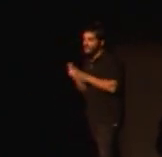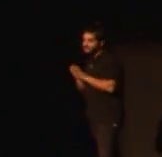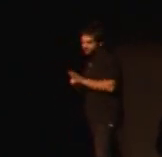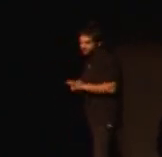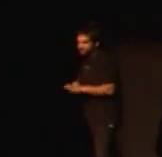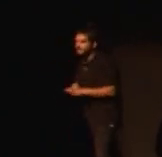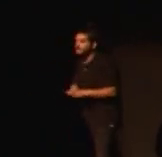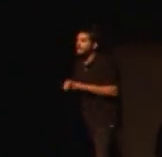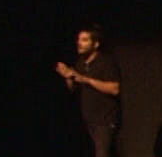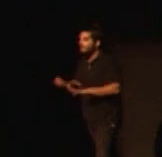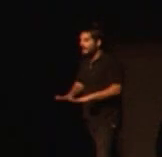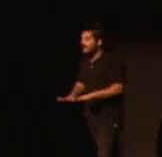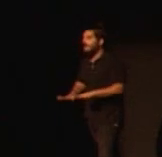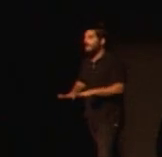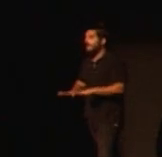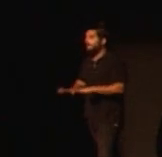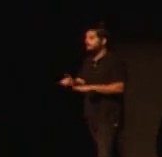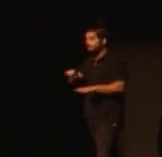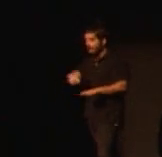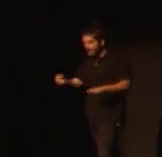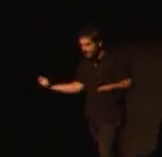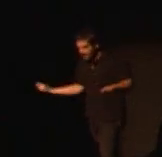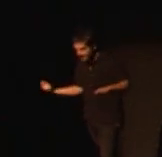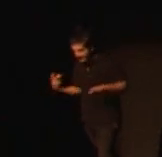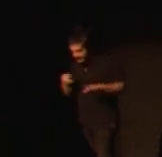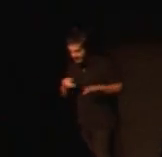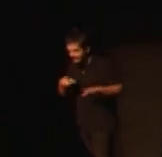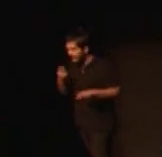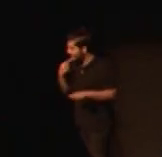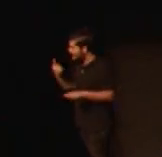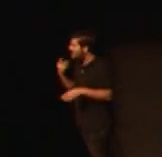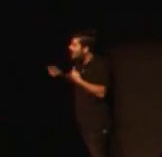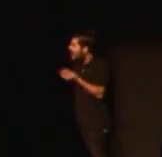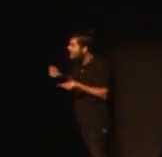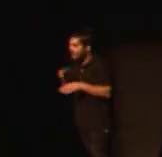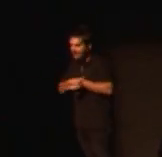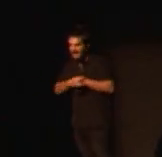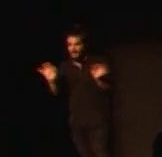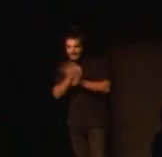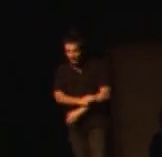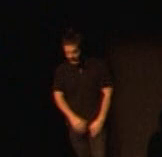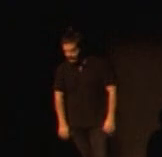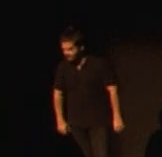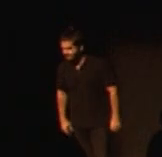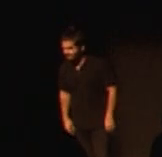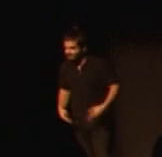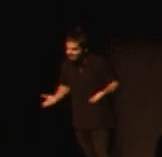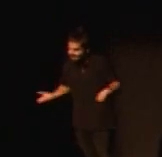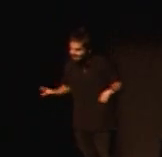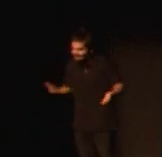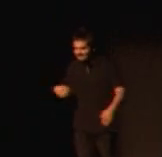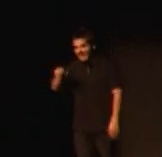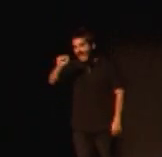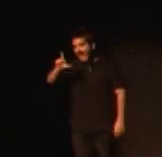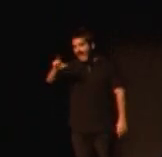coche, abro la puerta, me meto y me dice el conductor, perdona, ¿qué haces? Ay, es que me había confundido de coche. Es lo que tiene el albinismo, ¿vale? Que conlleva